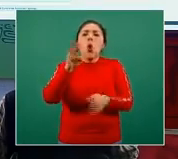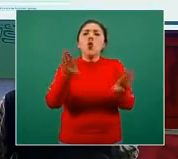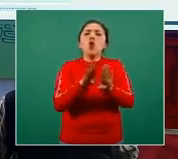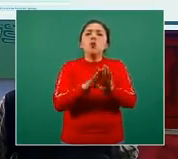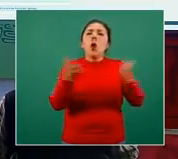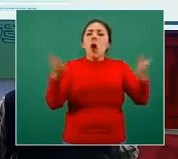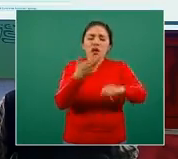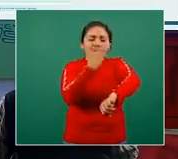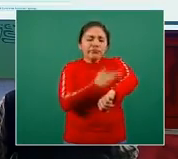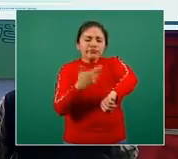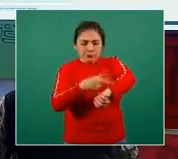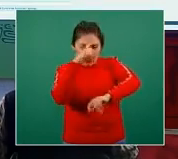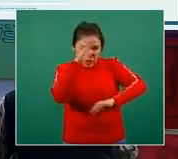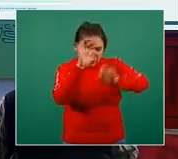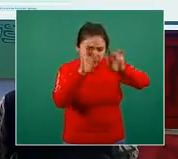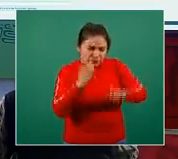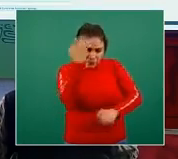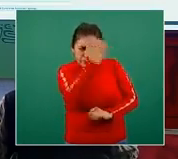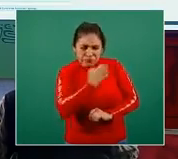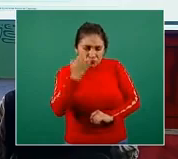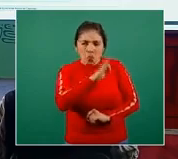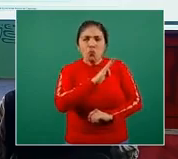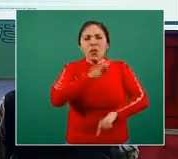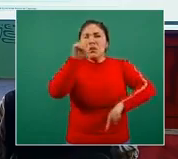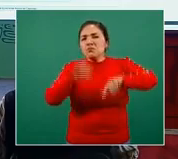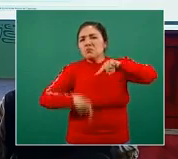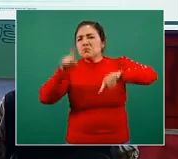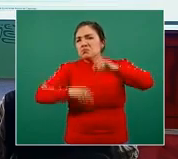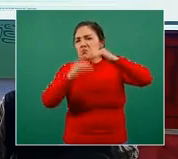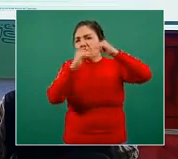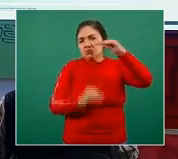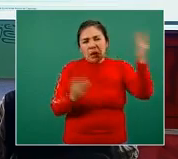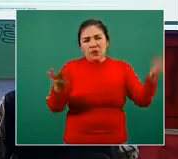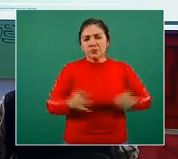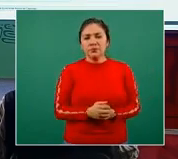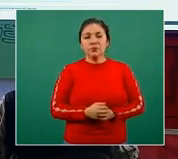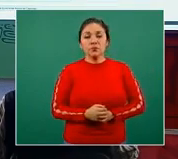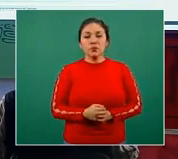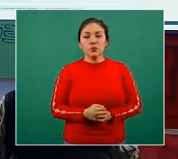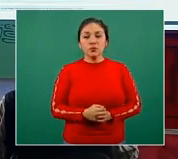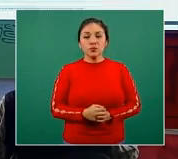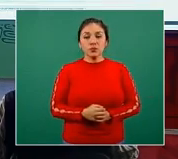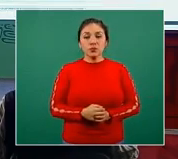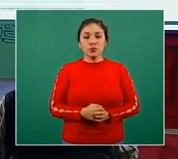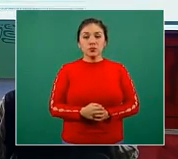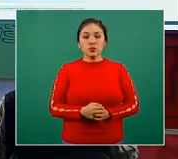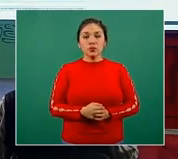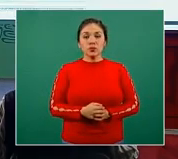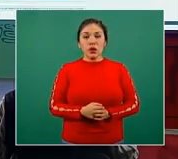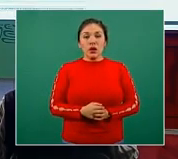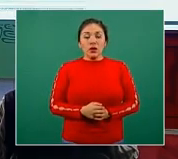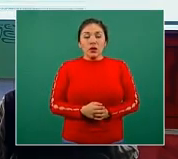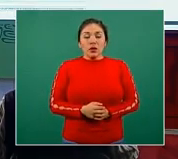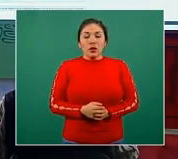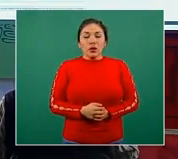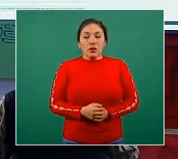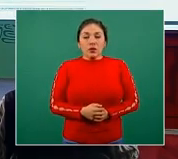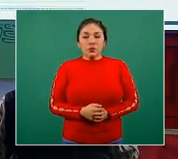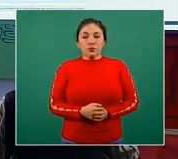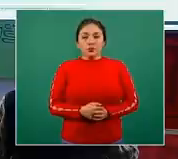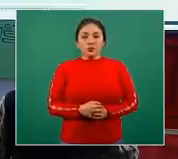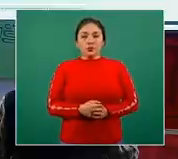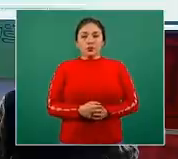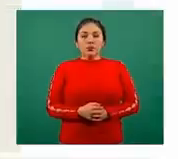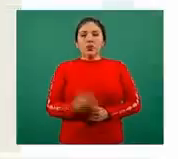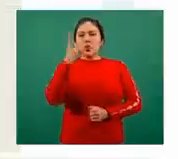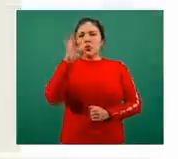dictamen descarte algunos de ellos. La siguiente es el reporte del registro en plataforma. Solamente